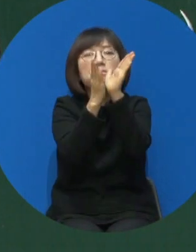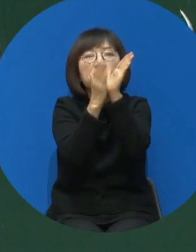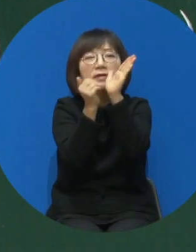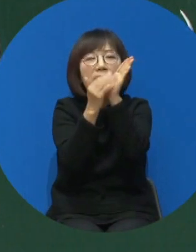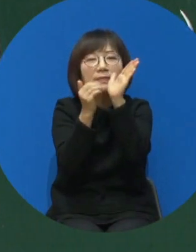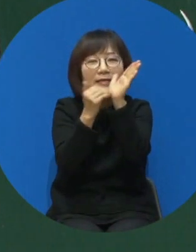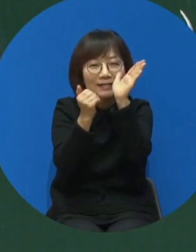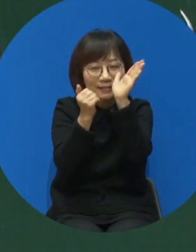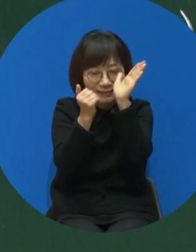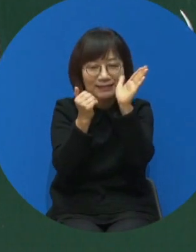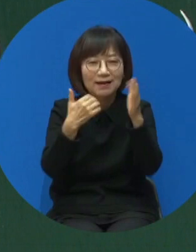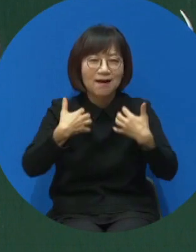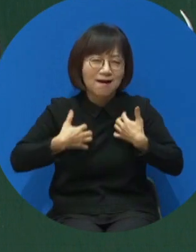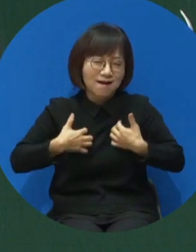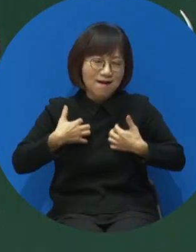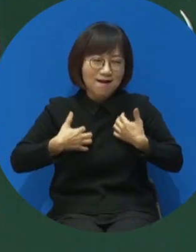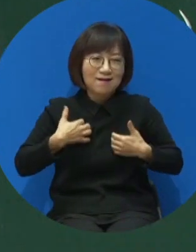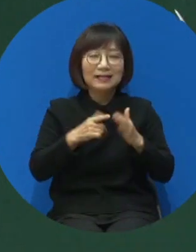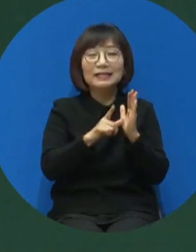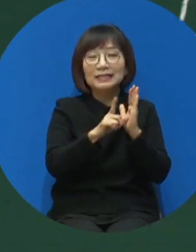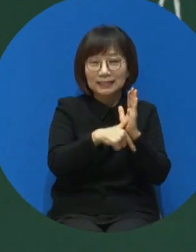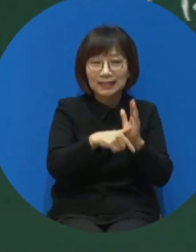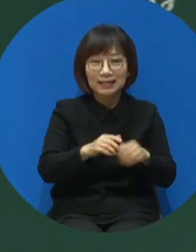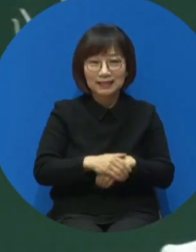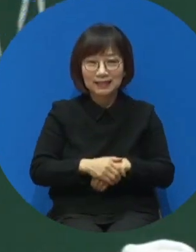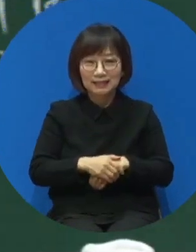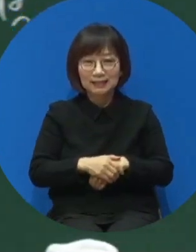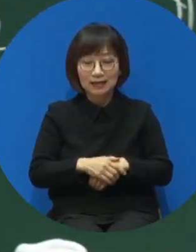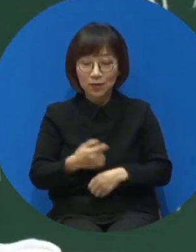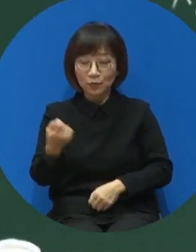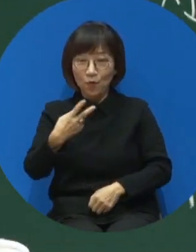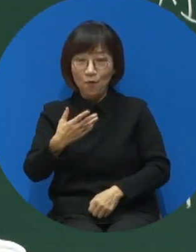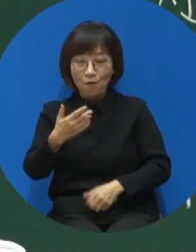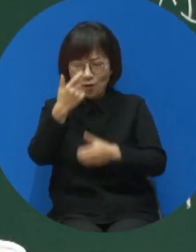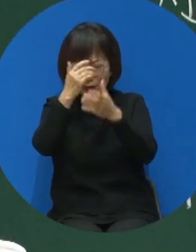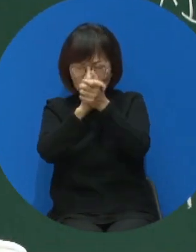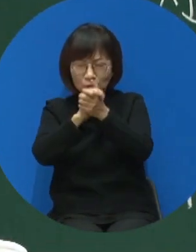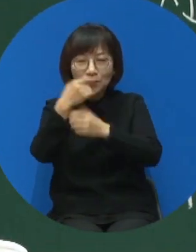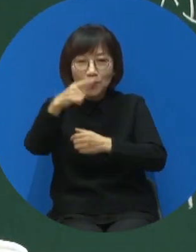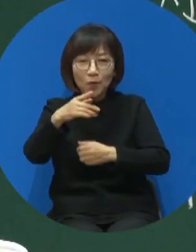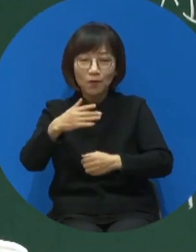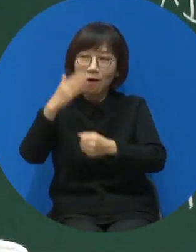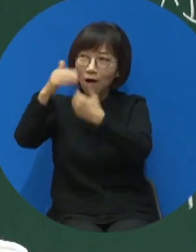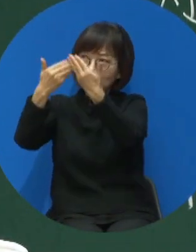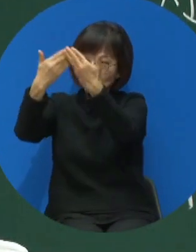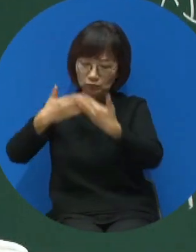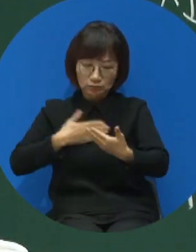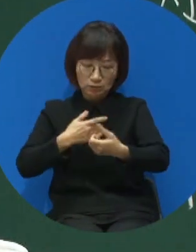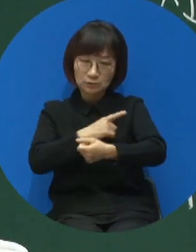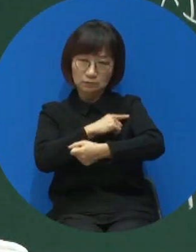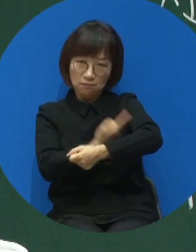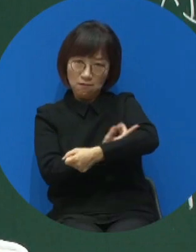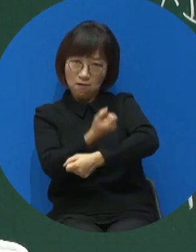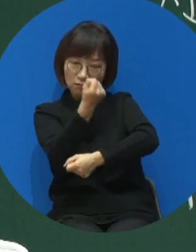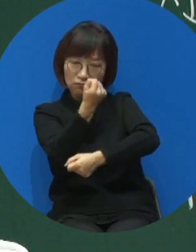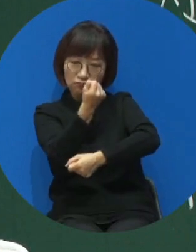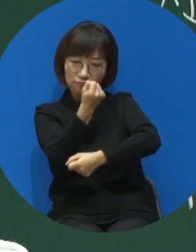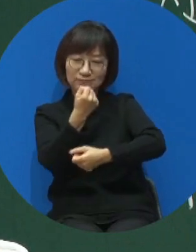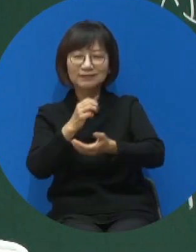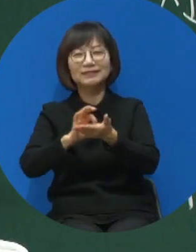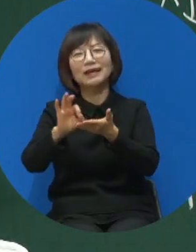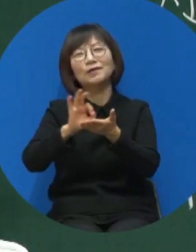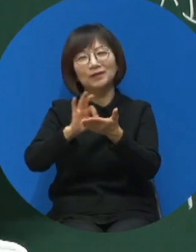oración es disfrutar de este misterio don nadie sabe dónde está la oración es disfrutar de los requisitos como no no